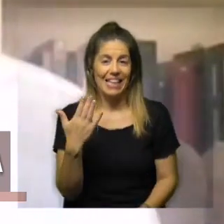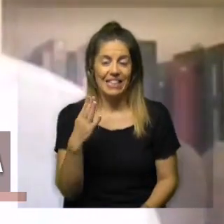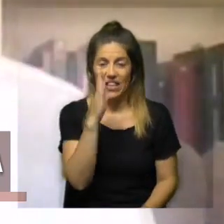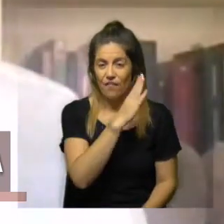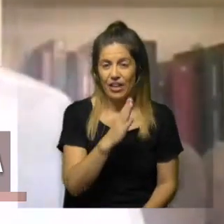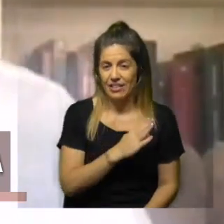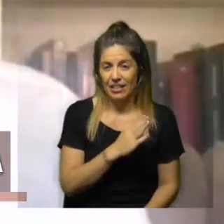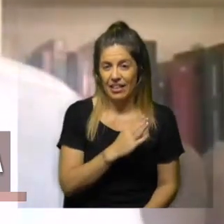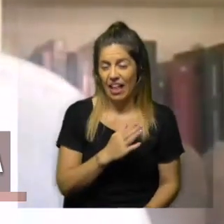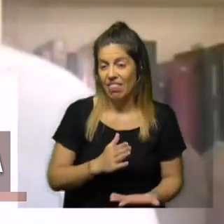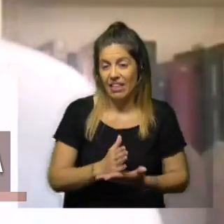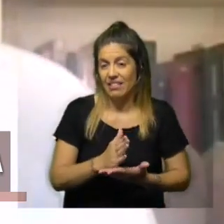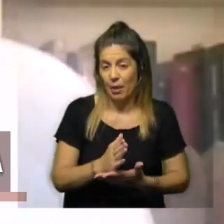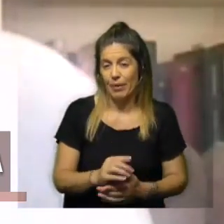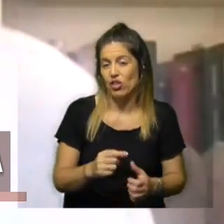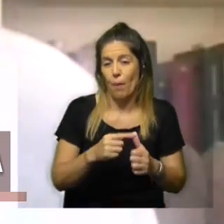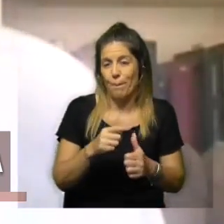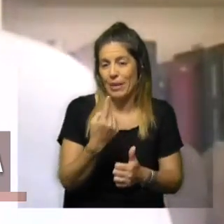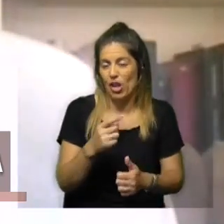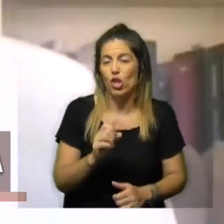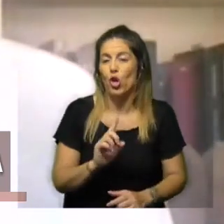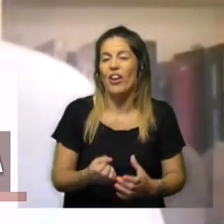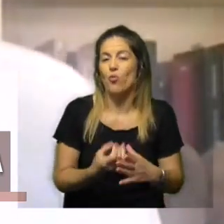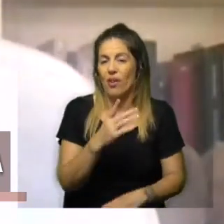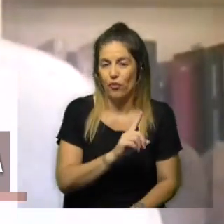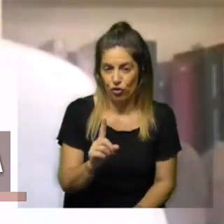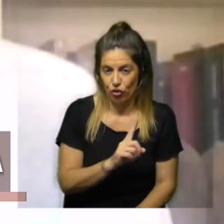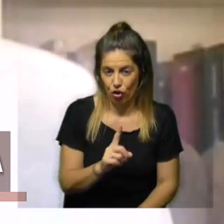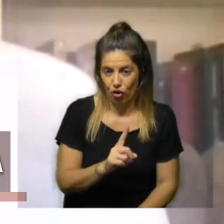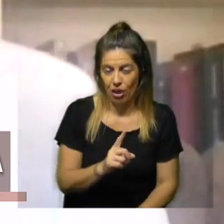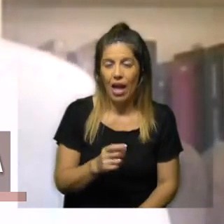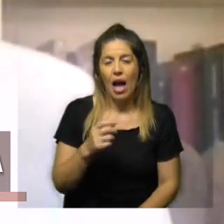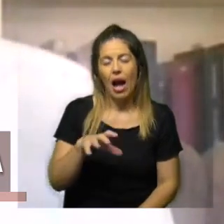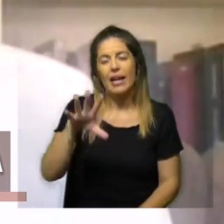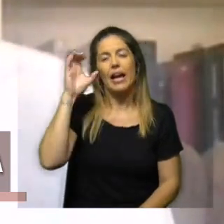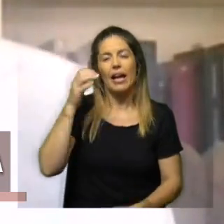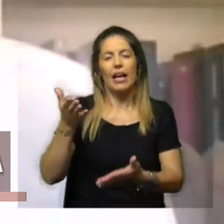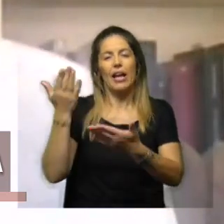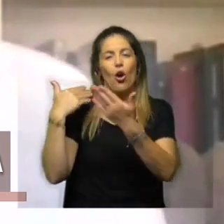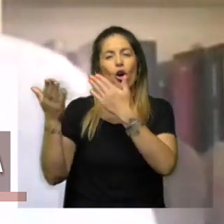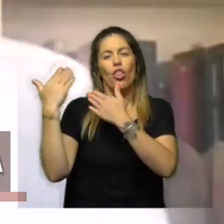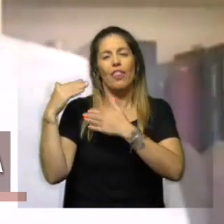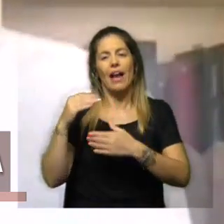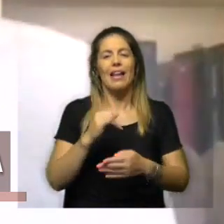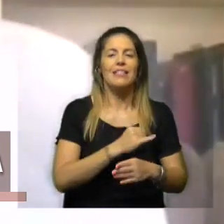los últimos tiempos, como primera cosa. O sea, esto no es nuevo. Hay que remontarse a ver las discusiones